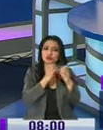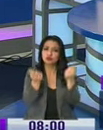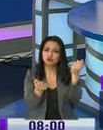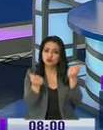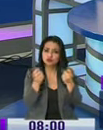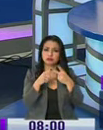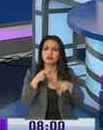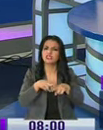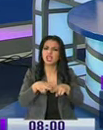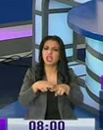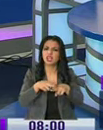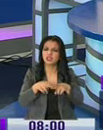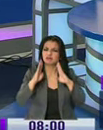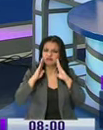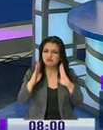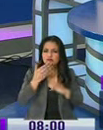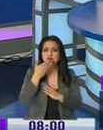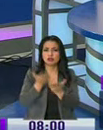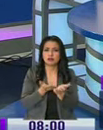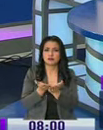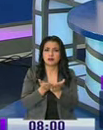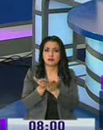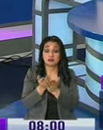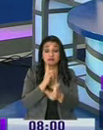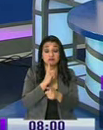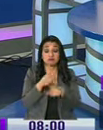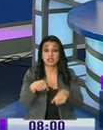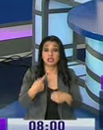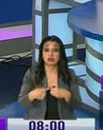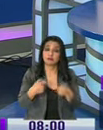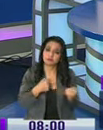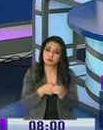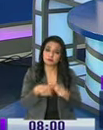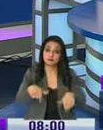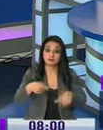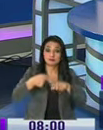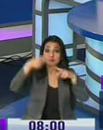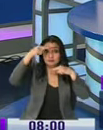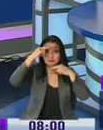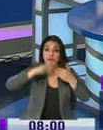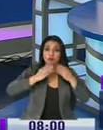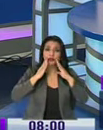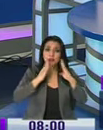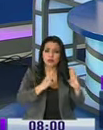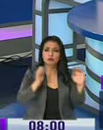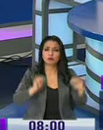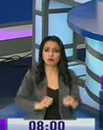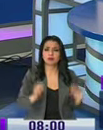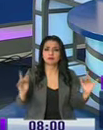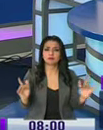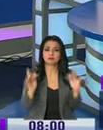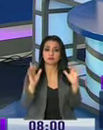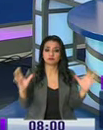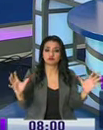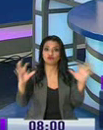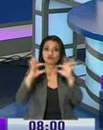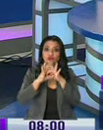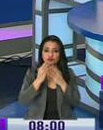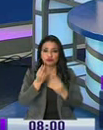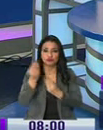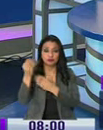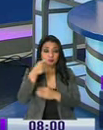Hay mucho por hacer en Quito y este, el primer noticiero de la comunidad, tiene los nexos, los ejes transversales necesarios para que